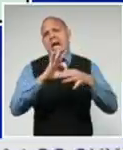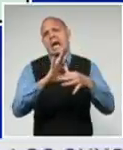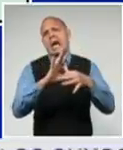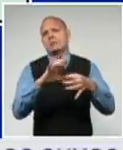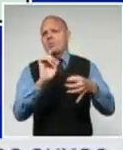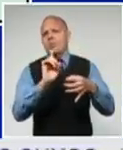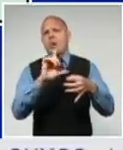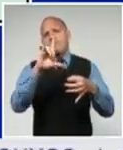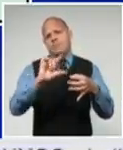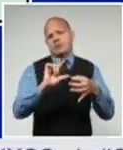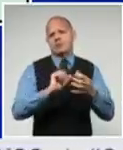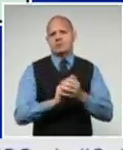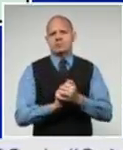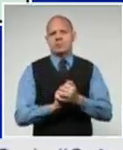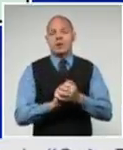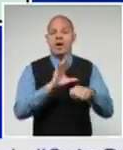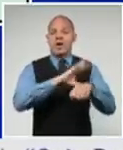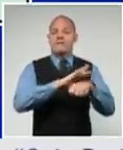1.167.805 y